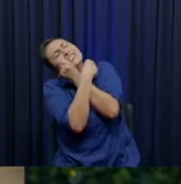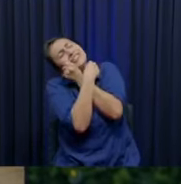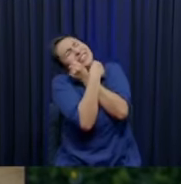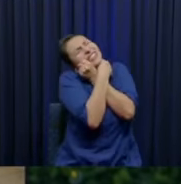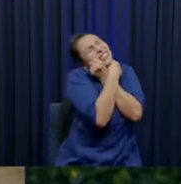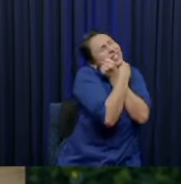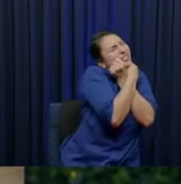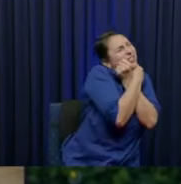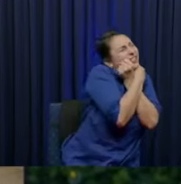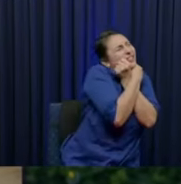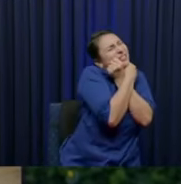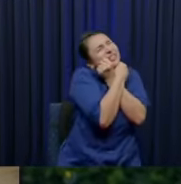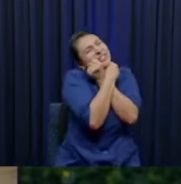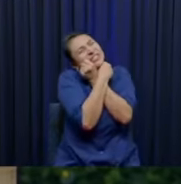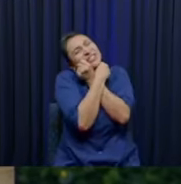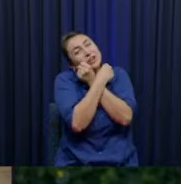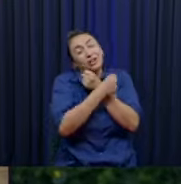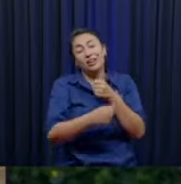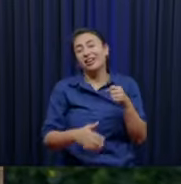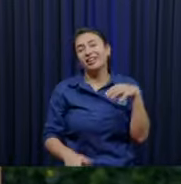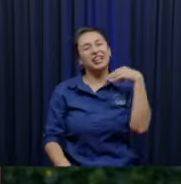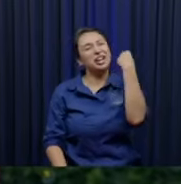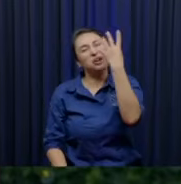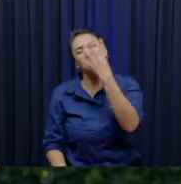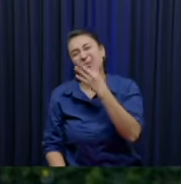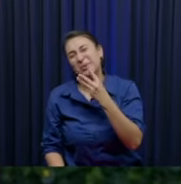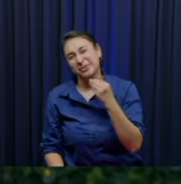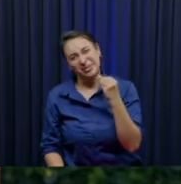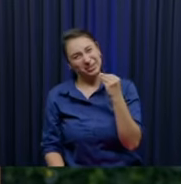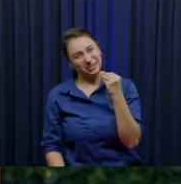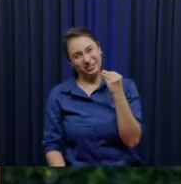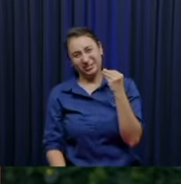Atrapado en la corriente.